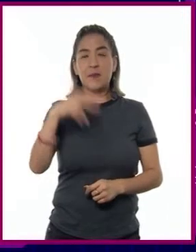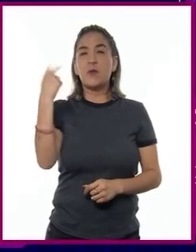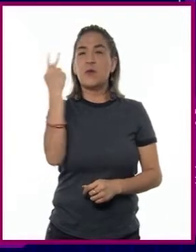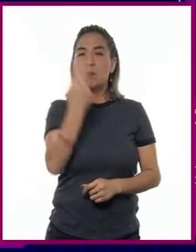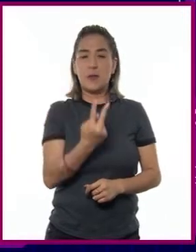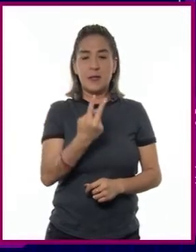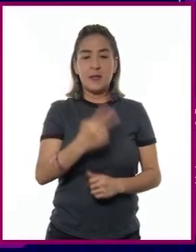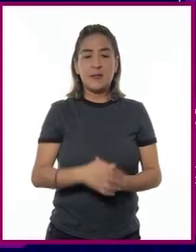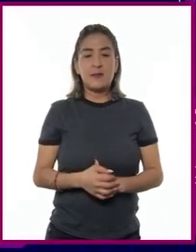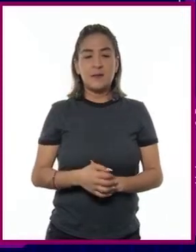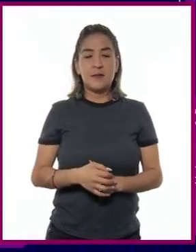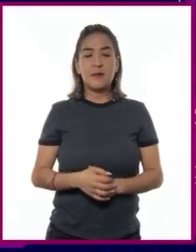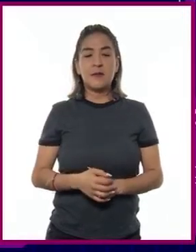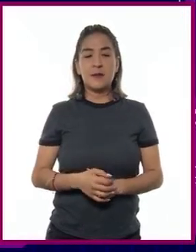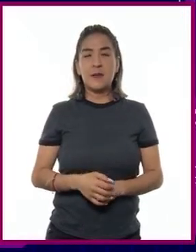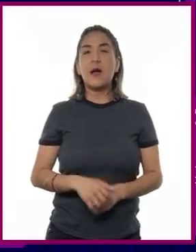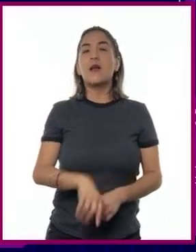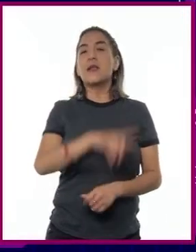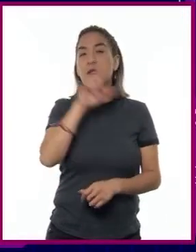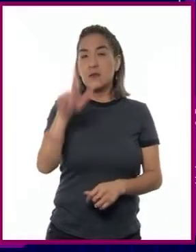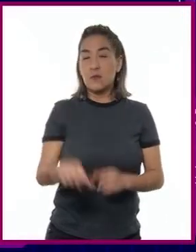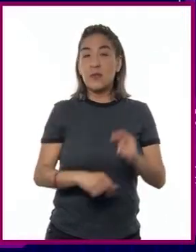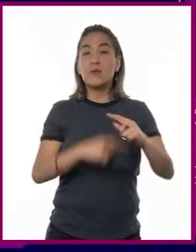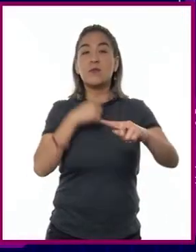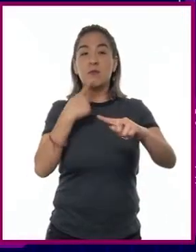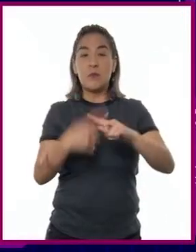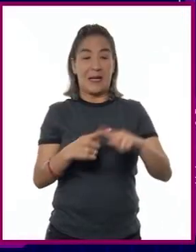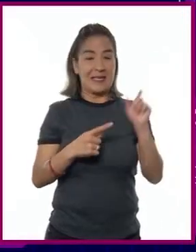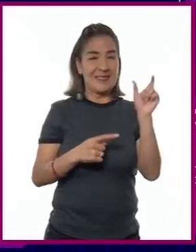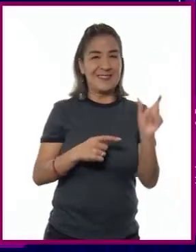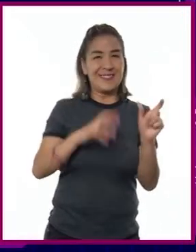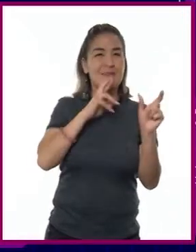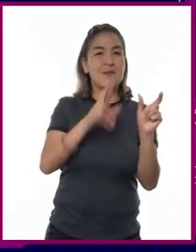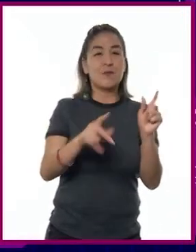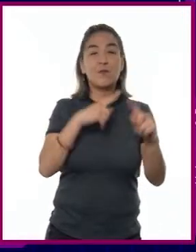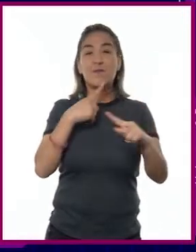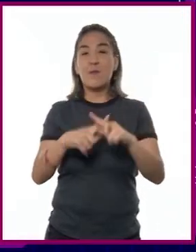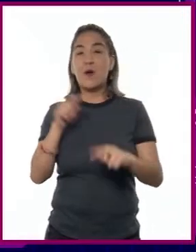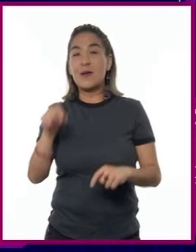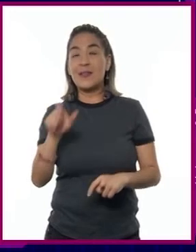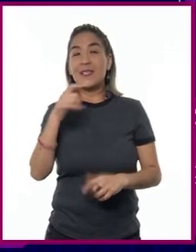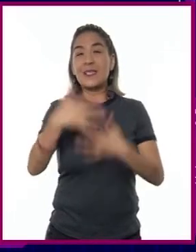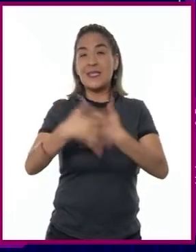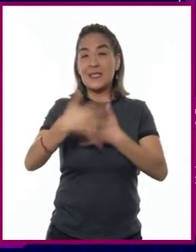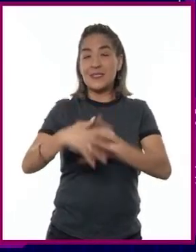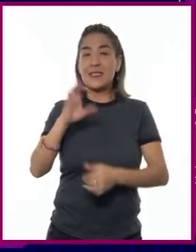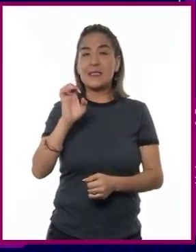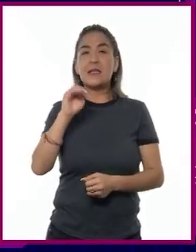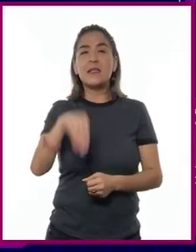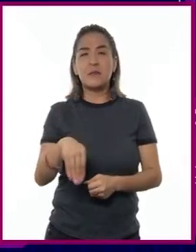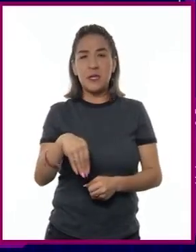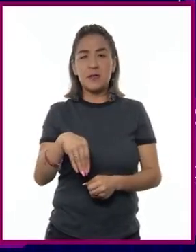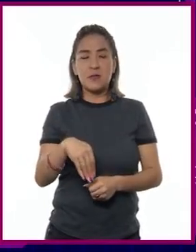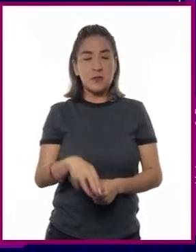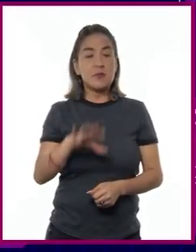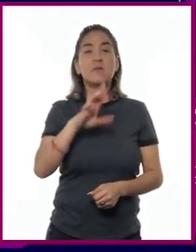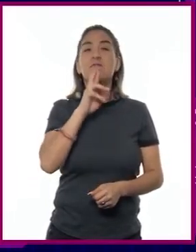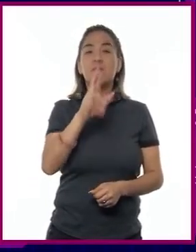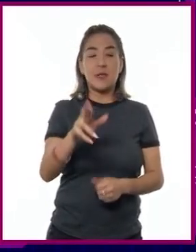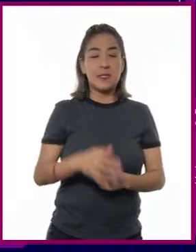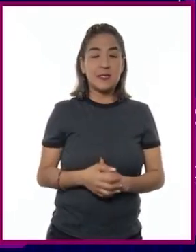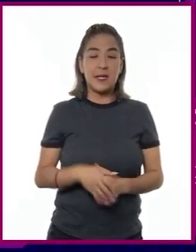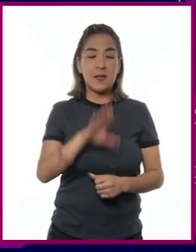cuadrados. Al multiplicar este resultado por 15 centímetros se obtiene